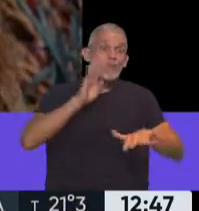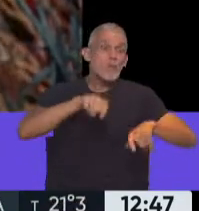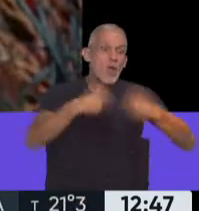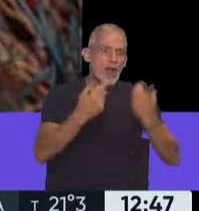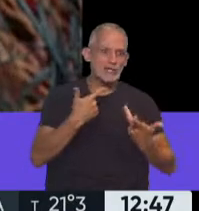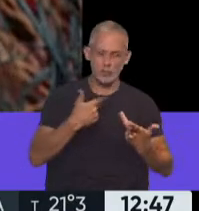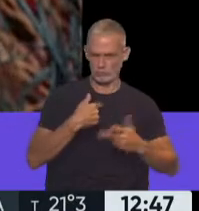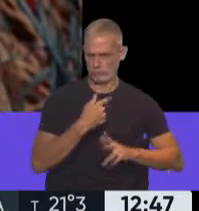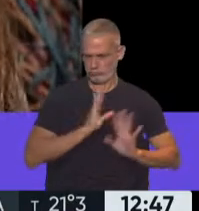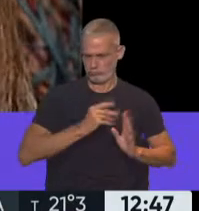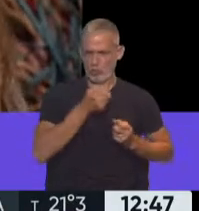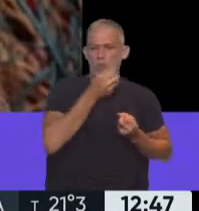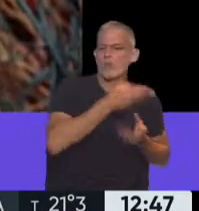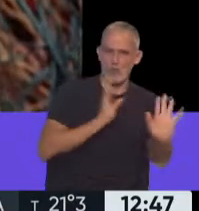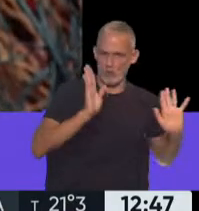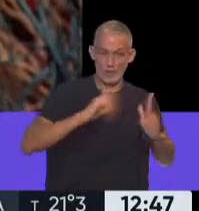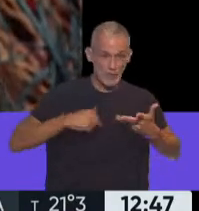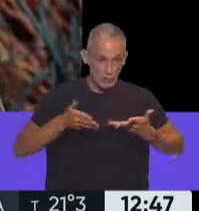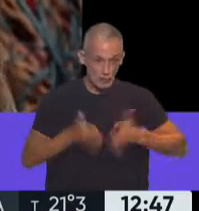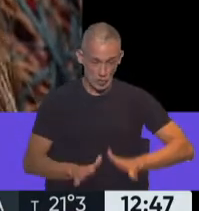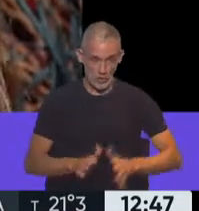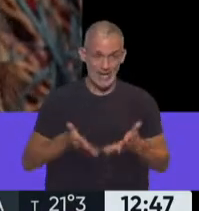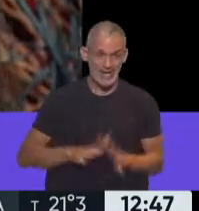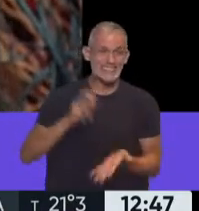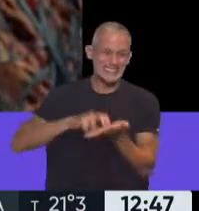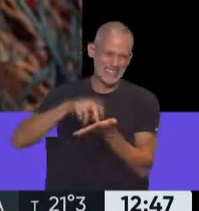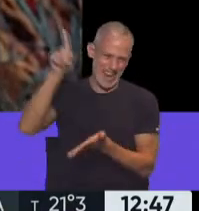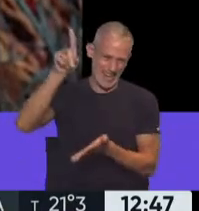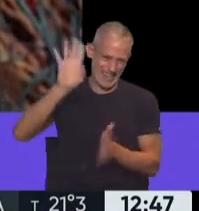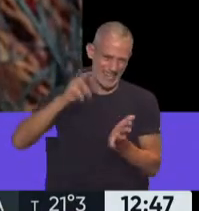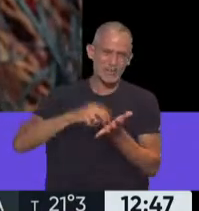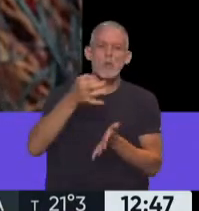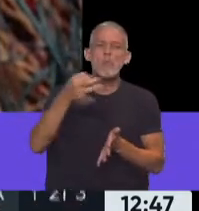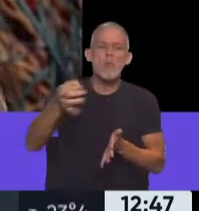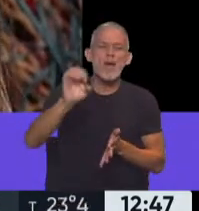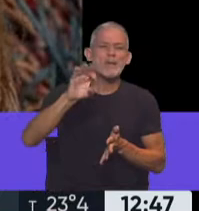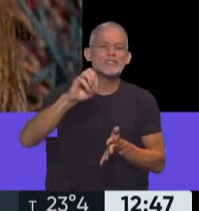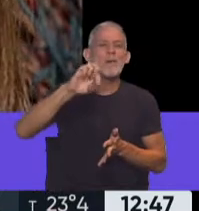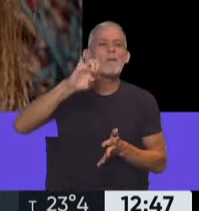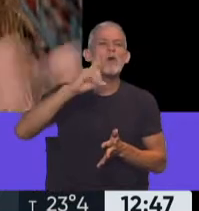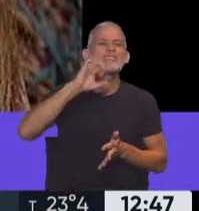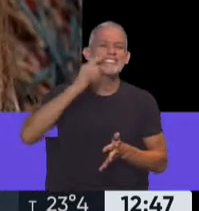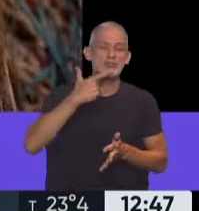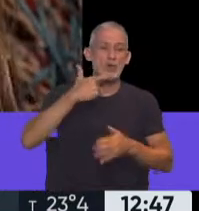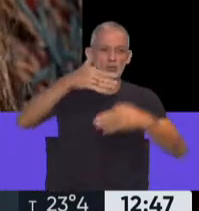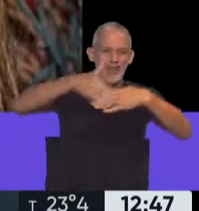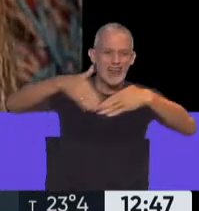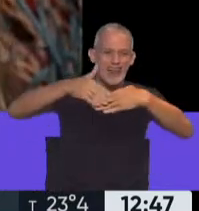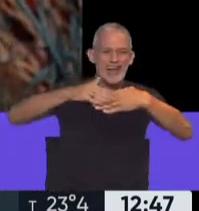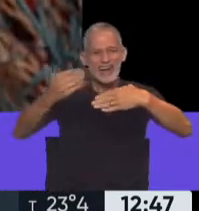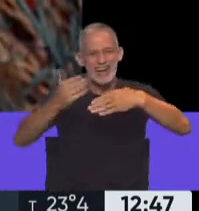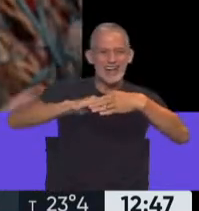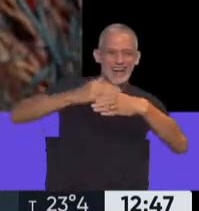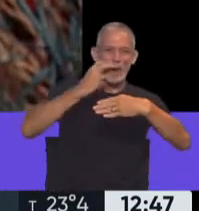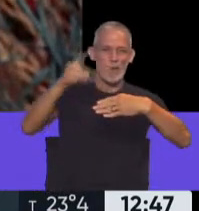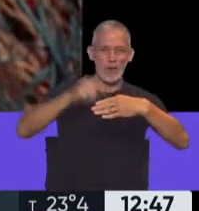o sea nunca se lo puede comentar yo nací de va a traer que nací en salta en un pueblito que se llama pocitos que es límite entre argentina y bolivia